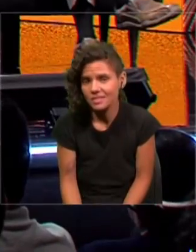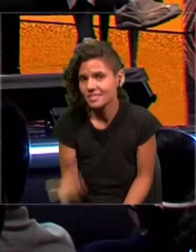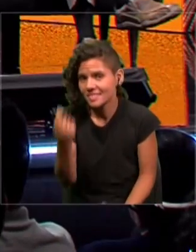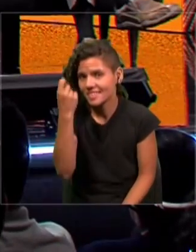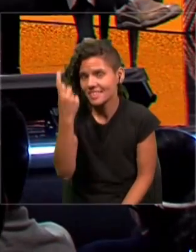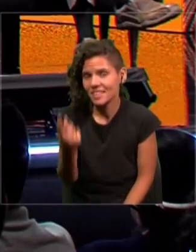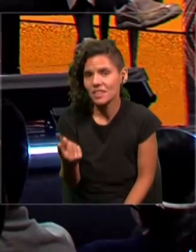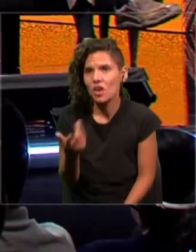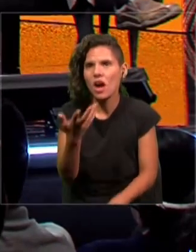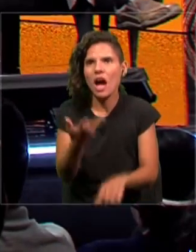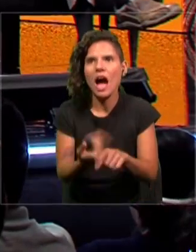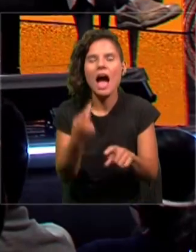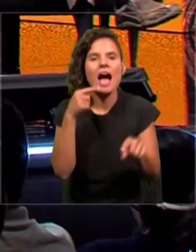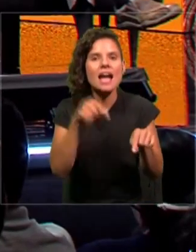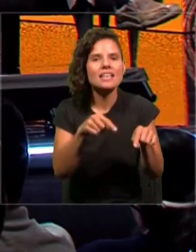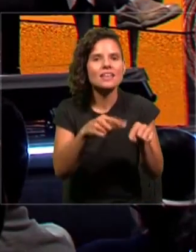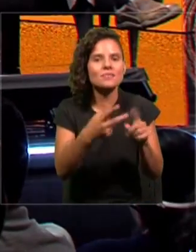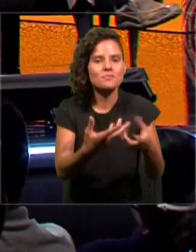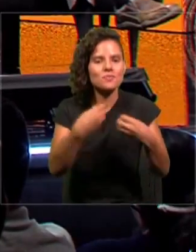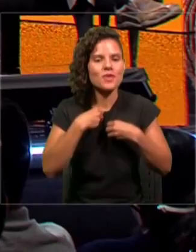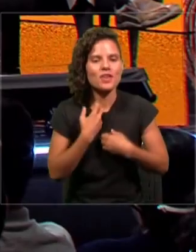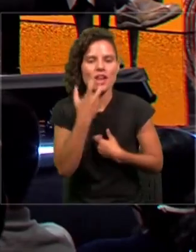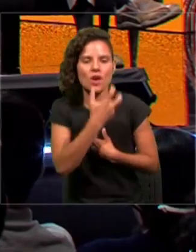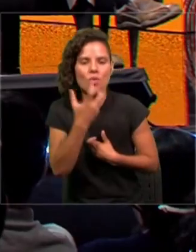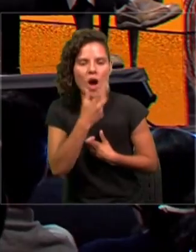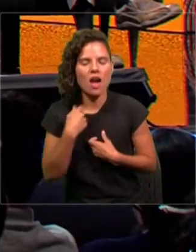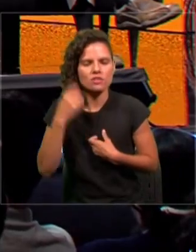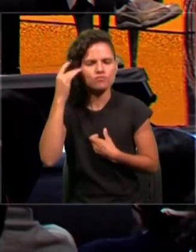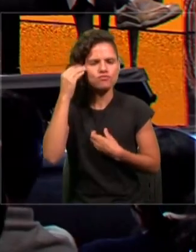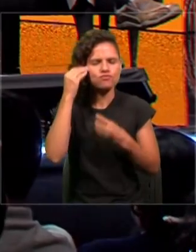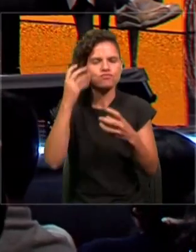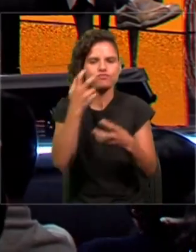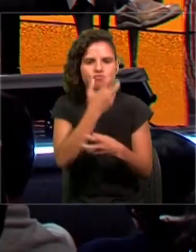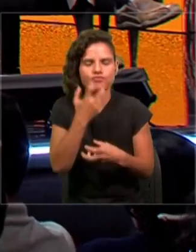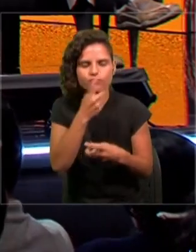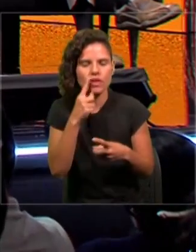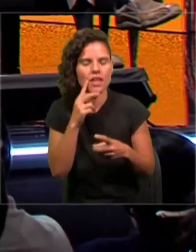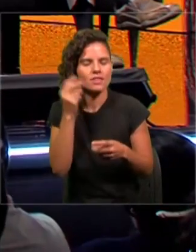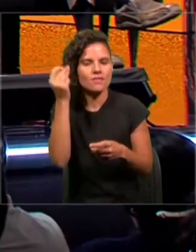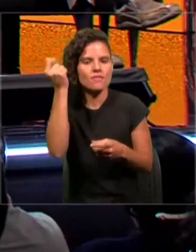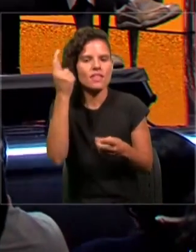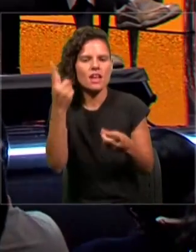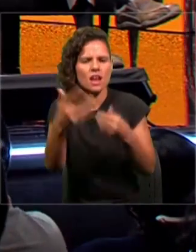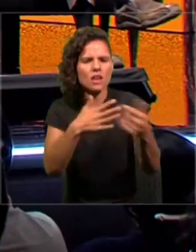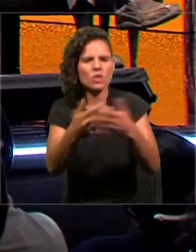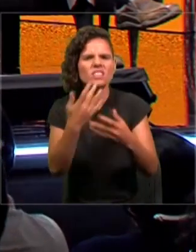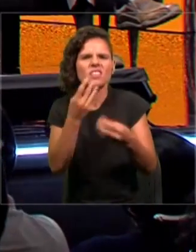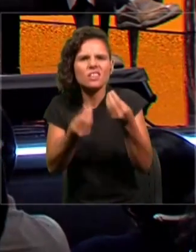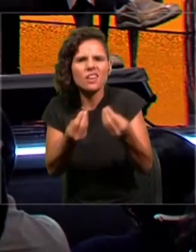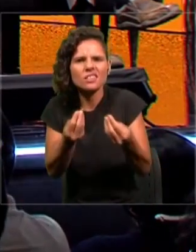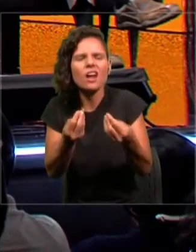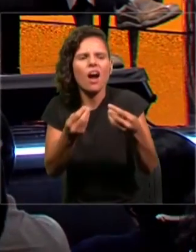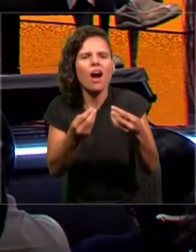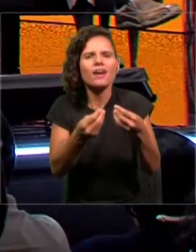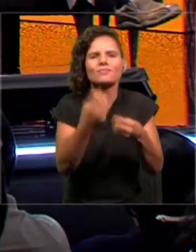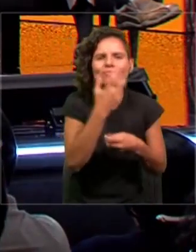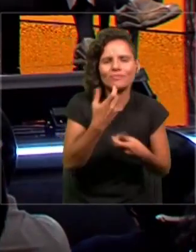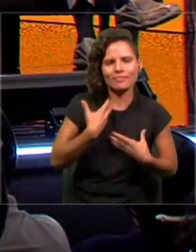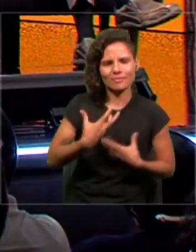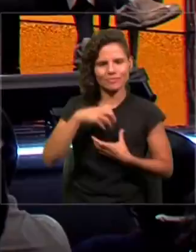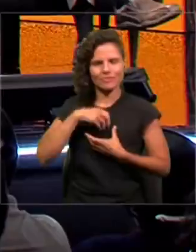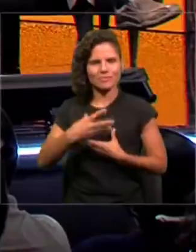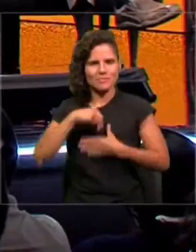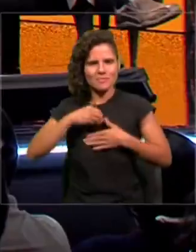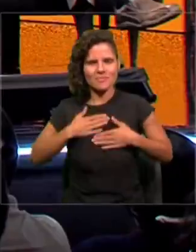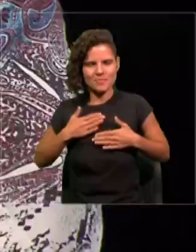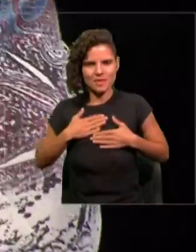Hay un dispositivo que es el lenguaje que de alguna manera inventa los fenómenos de la naturaleza. La segunda cuestión que me